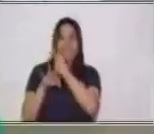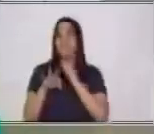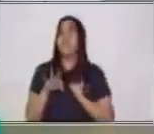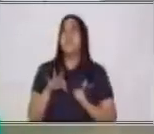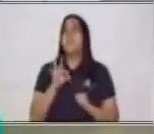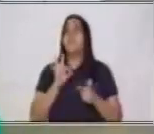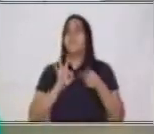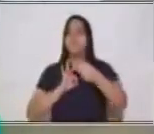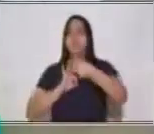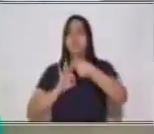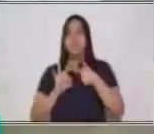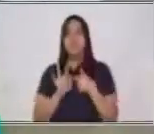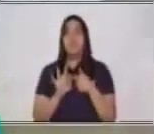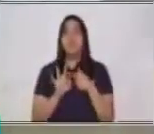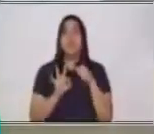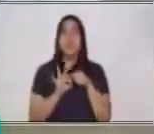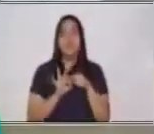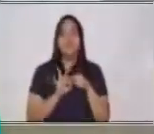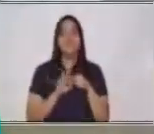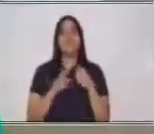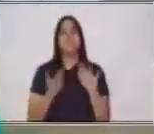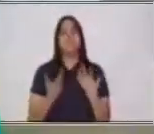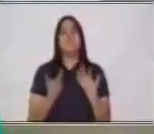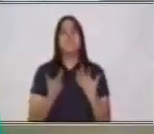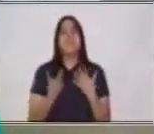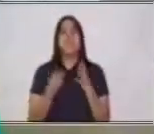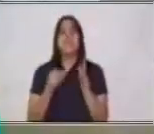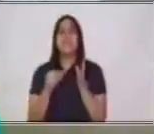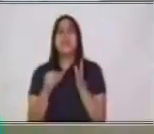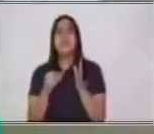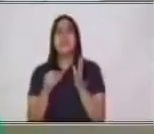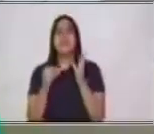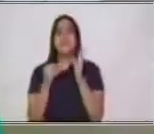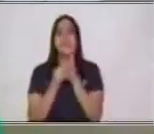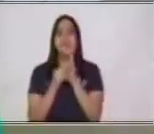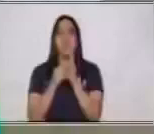Y la raíz cúbica de p al cubo es